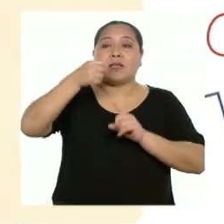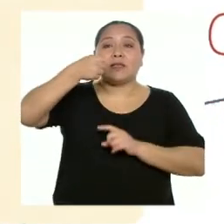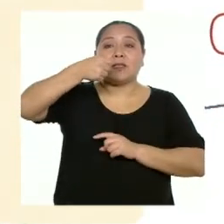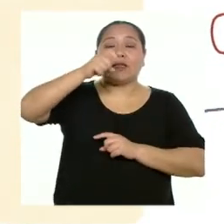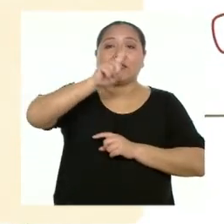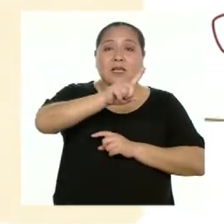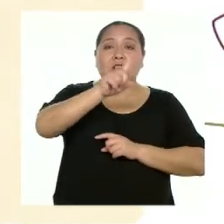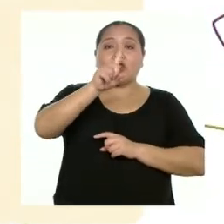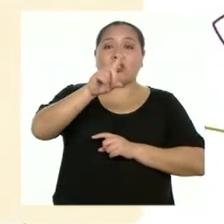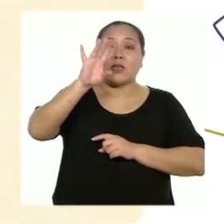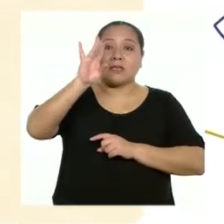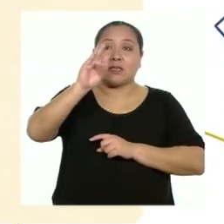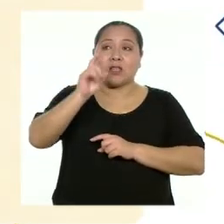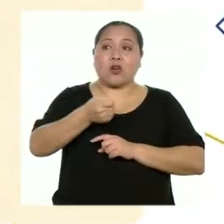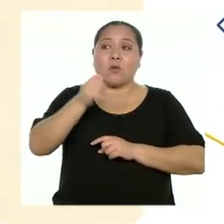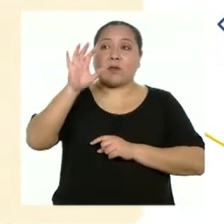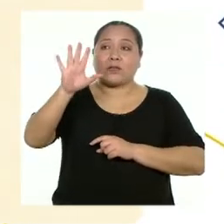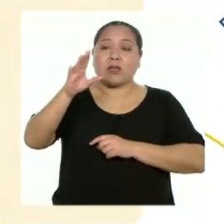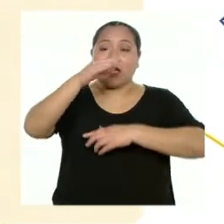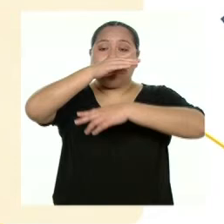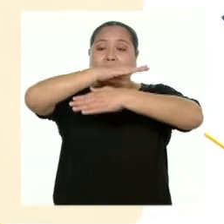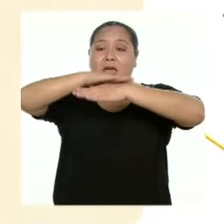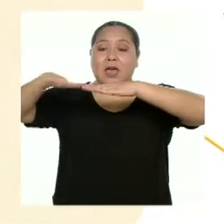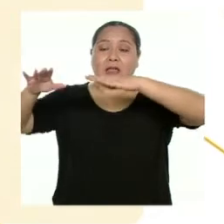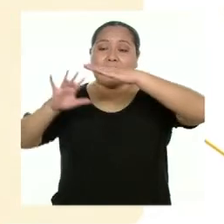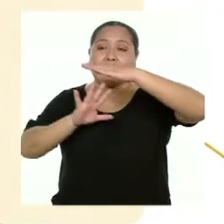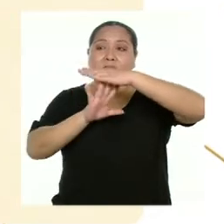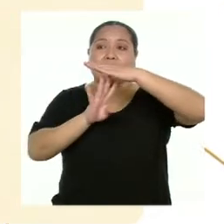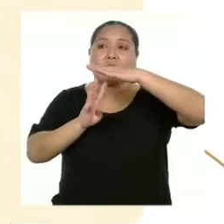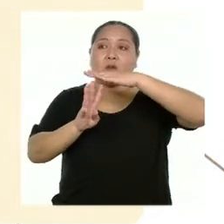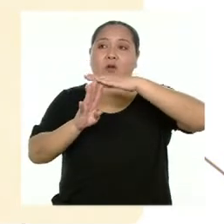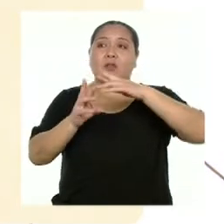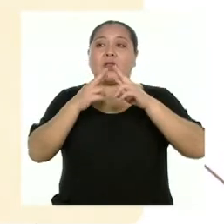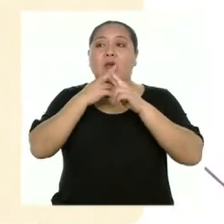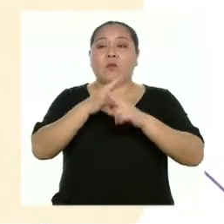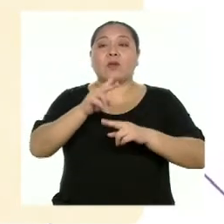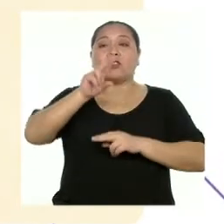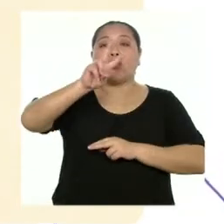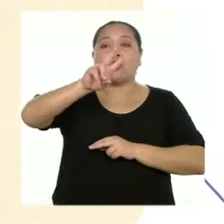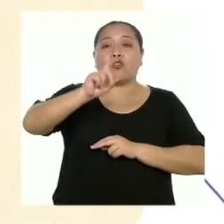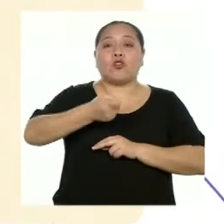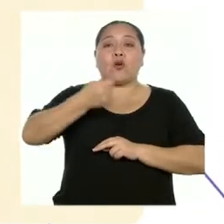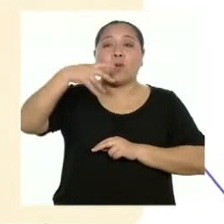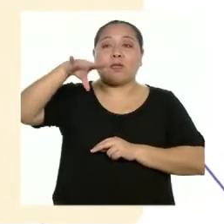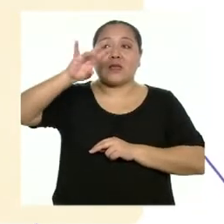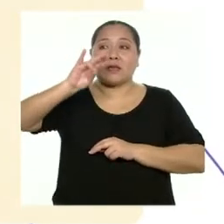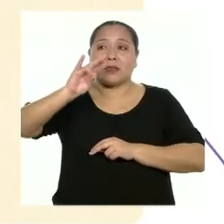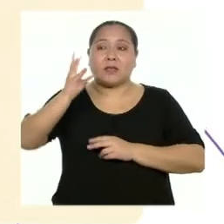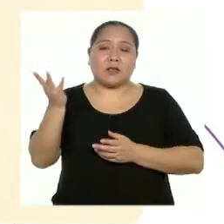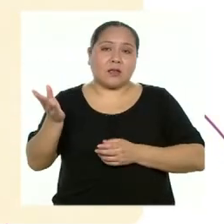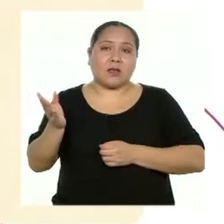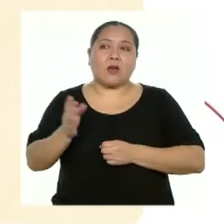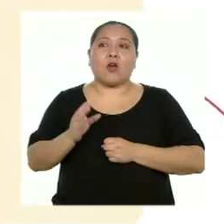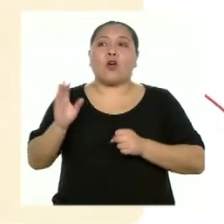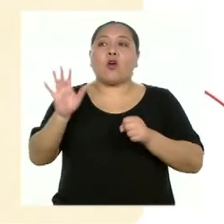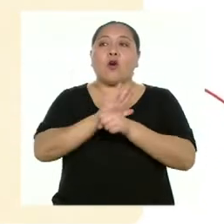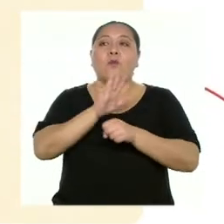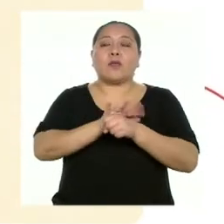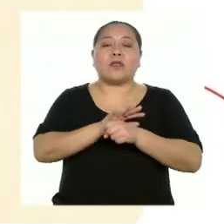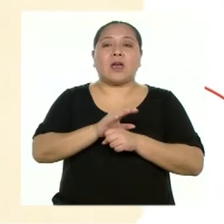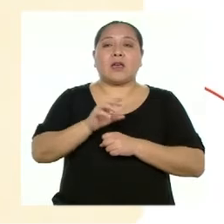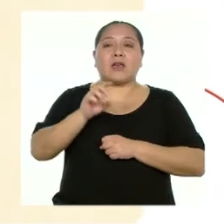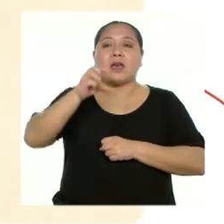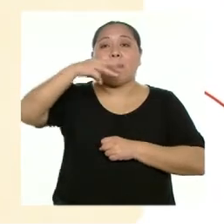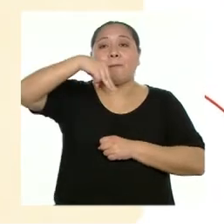117,5 entre 54, teniendo como resultado 2,17. Redondeando tenemos que la media